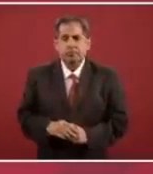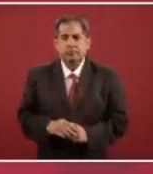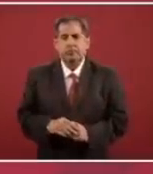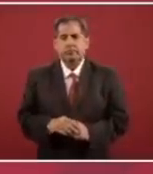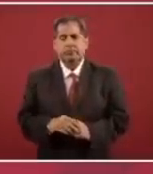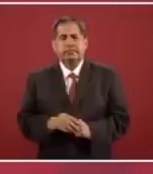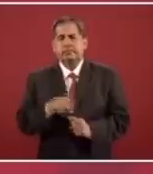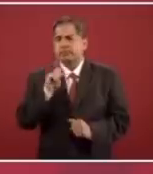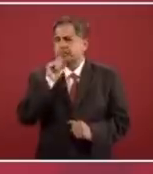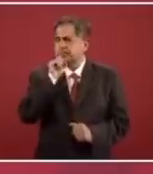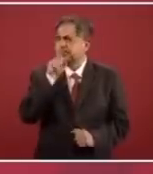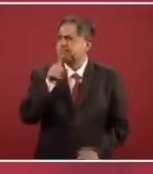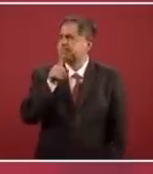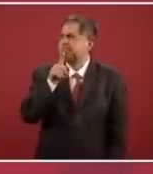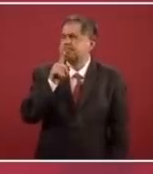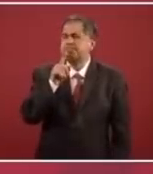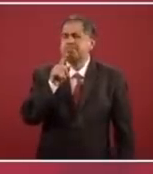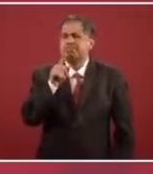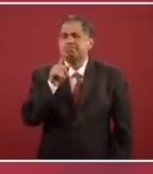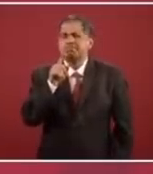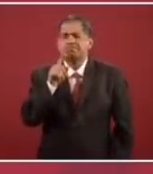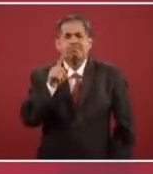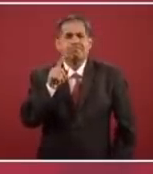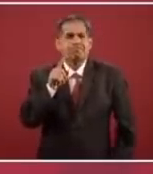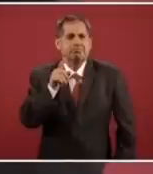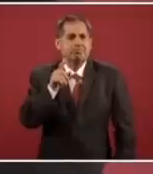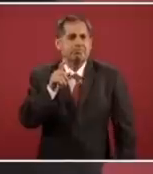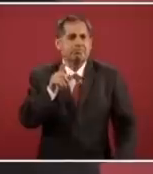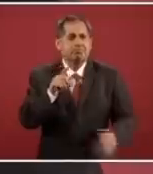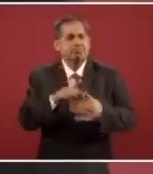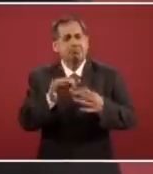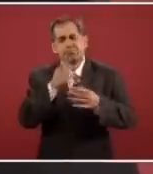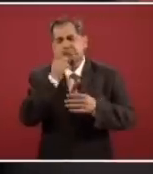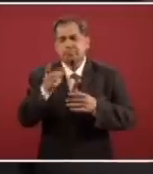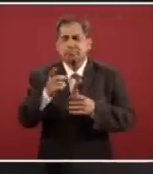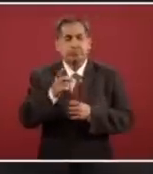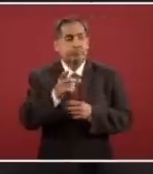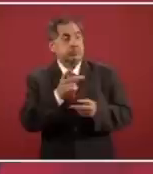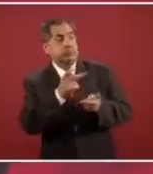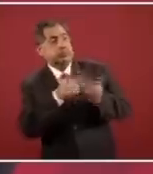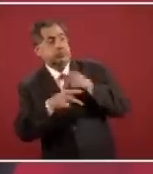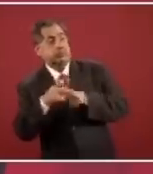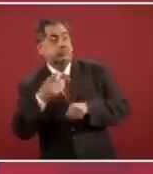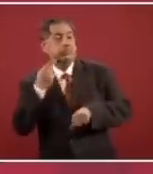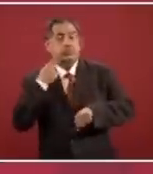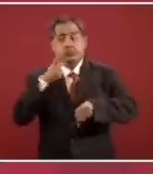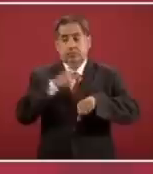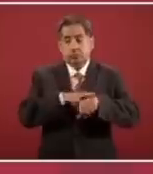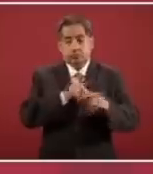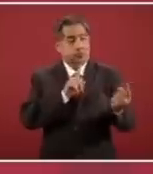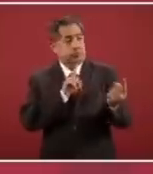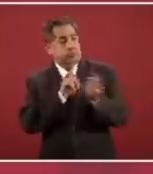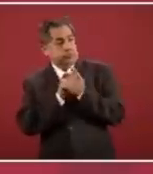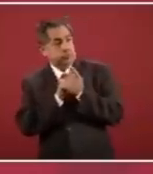se anda diciendo de que ahora que vino el procurador